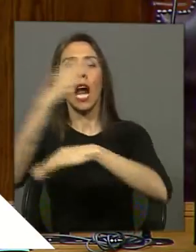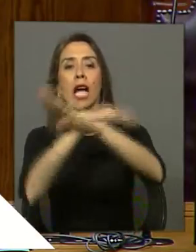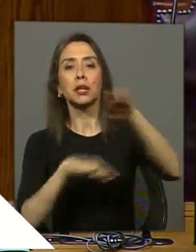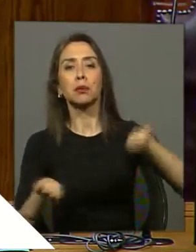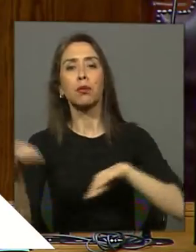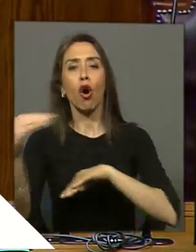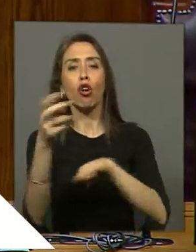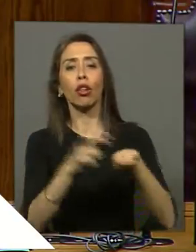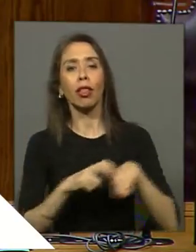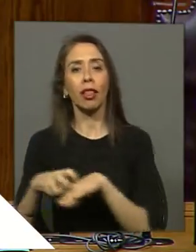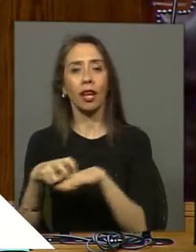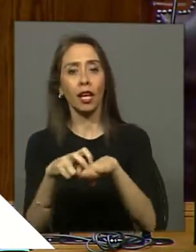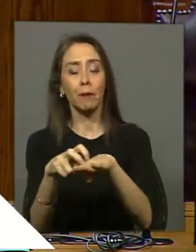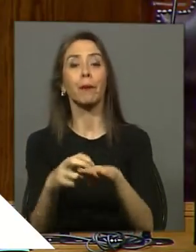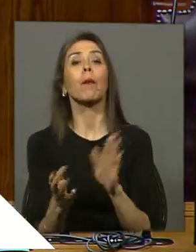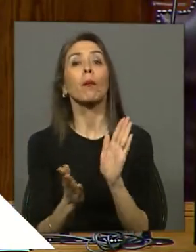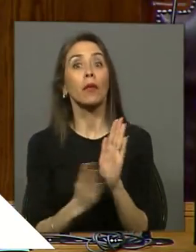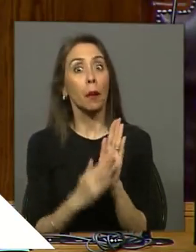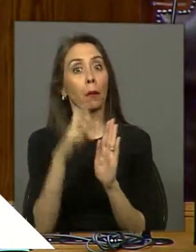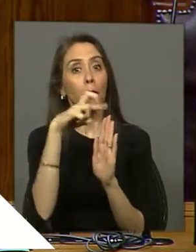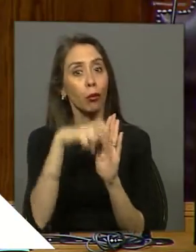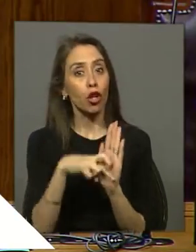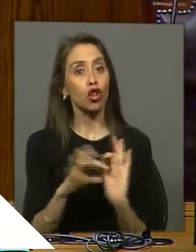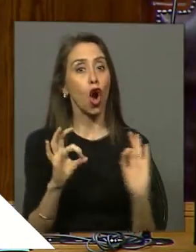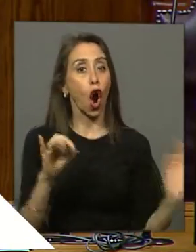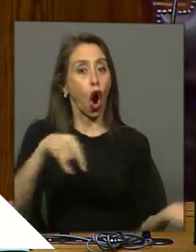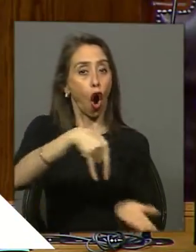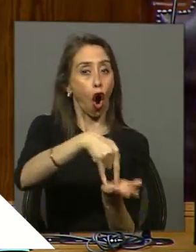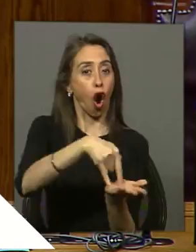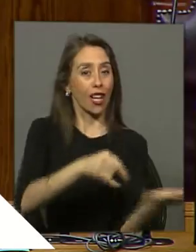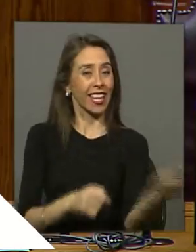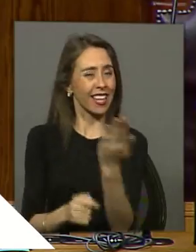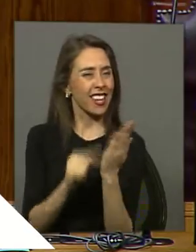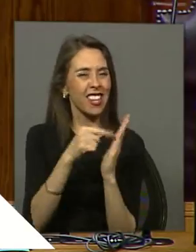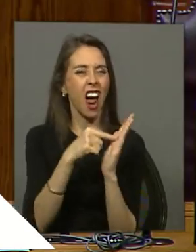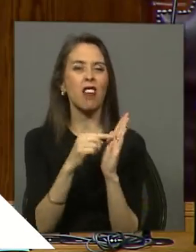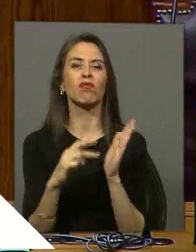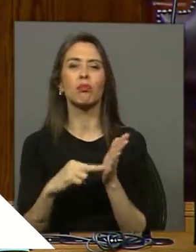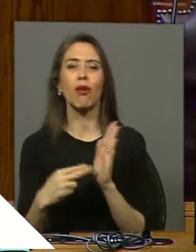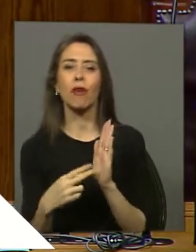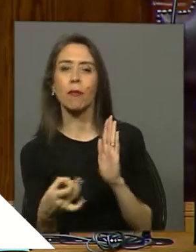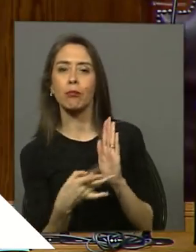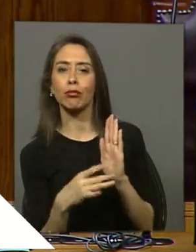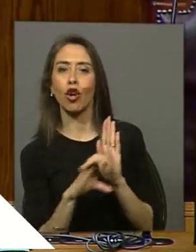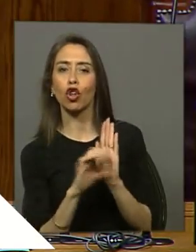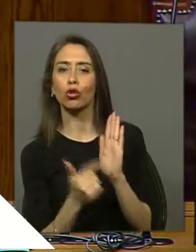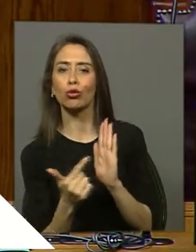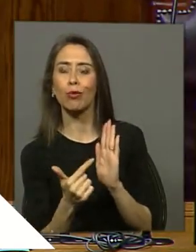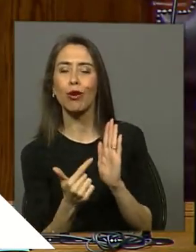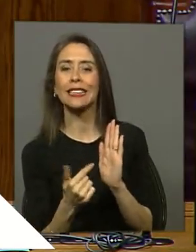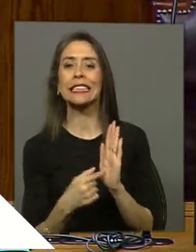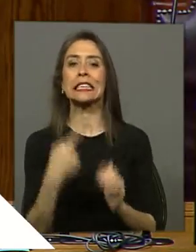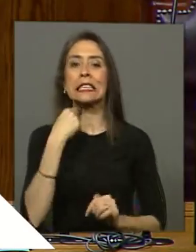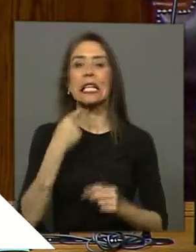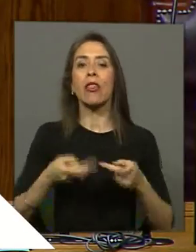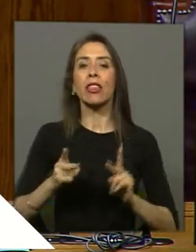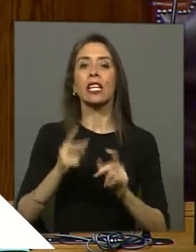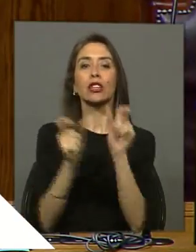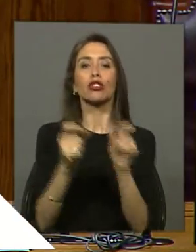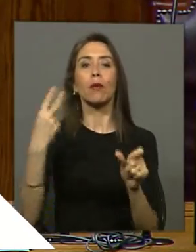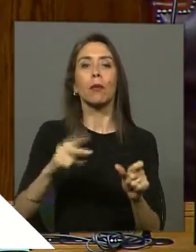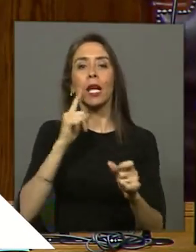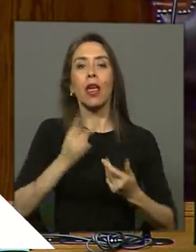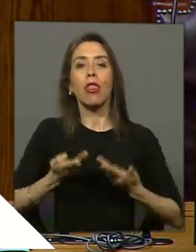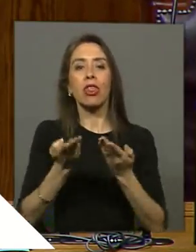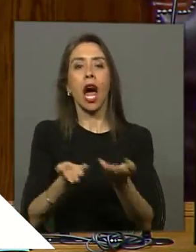opinión, el proyecto original enfrentaba problemas de constitucionalidad por cuanto afectaba, entre otros, el derecho de propiedad de los prestadores